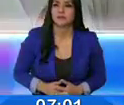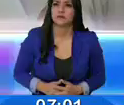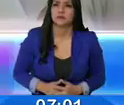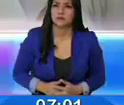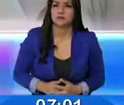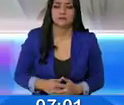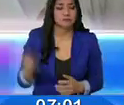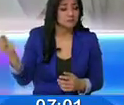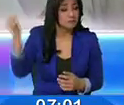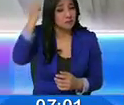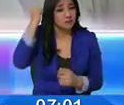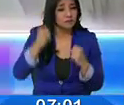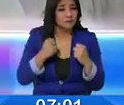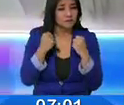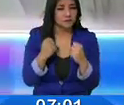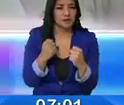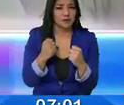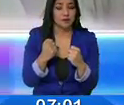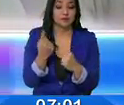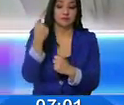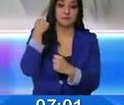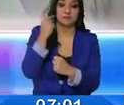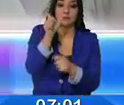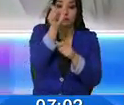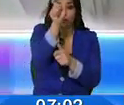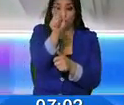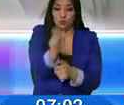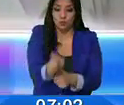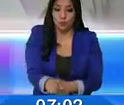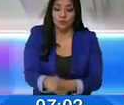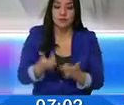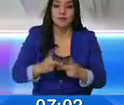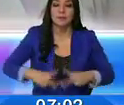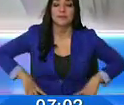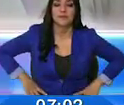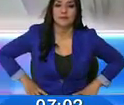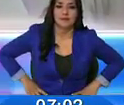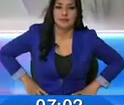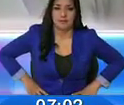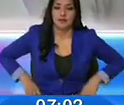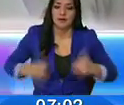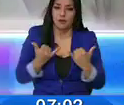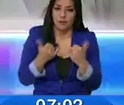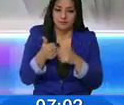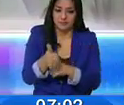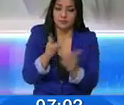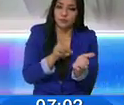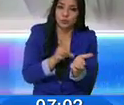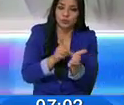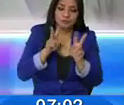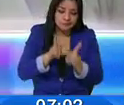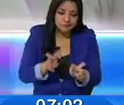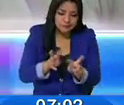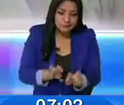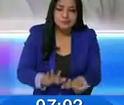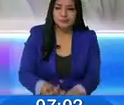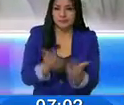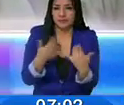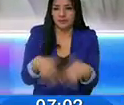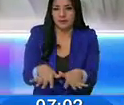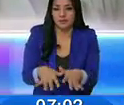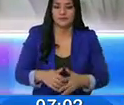trauma cráneoencefálico, un trauma en la columna y en el sector de las caderas. Está siendo valorado por los médicos y está en el